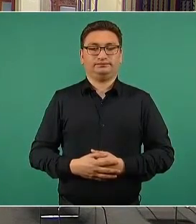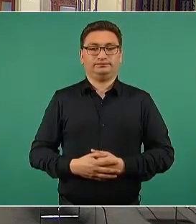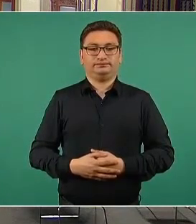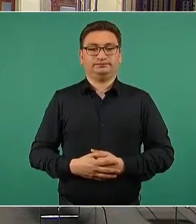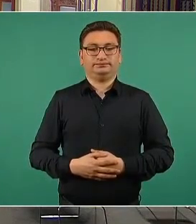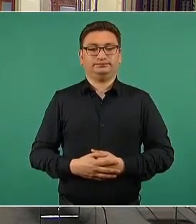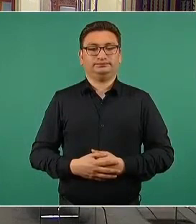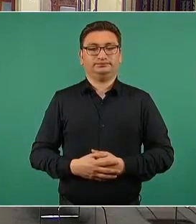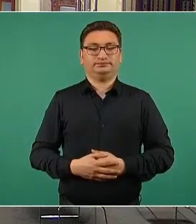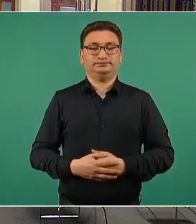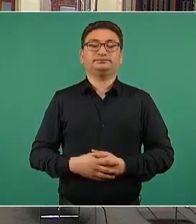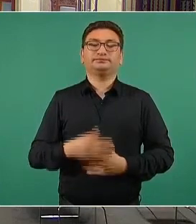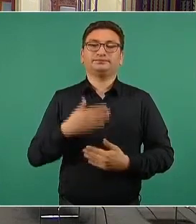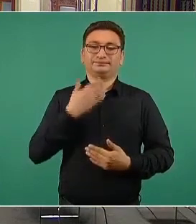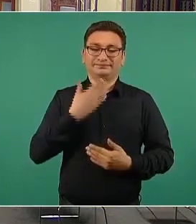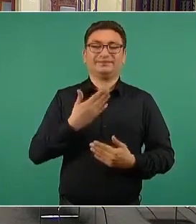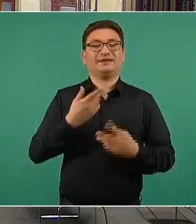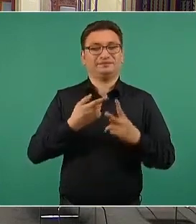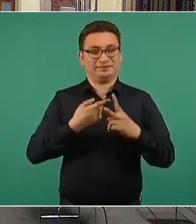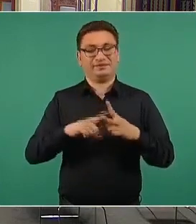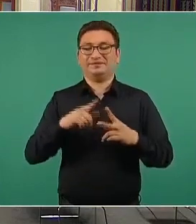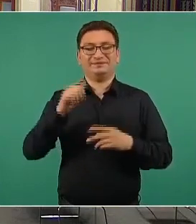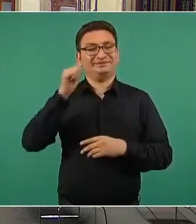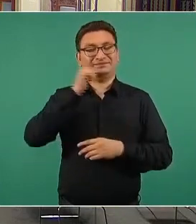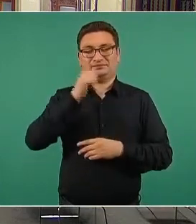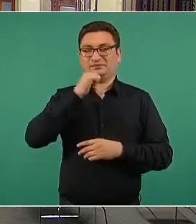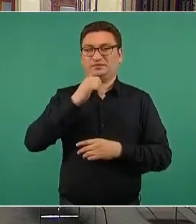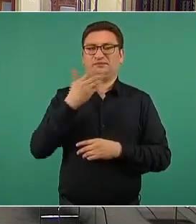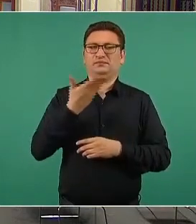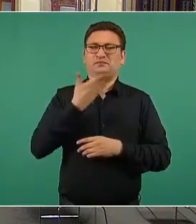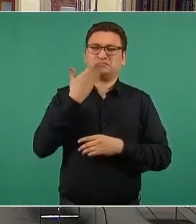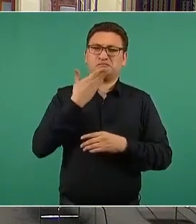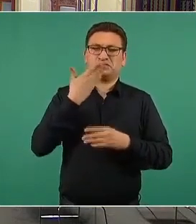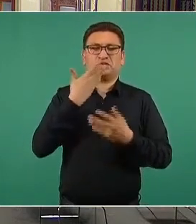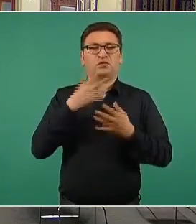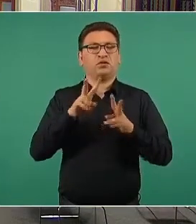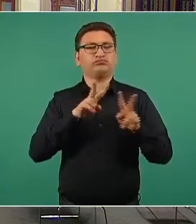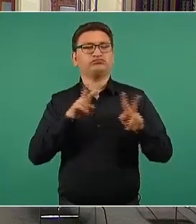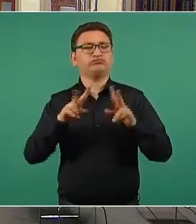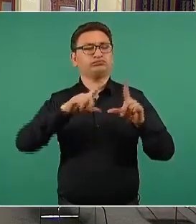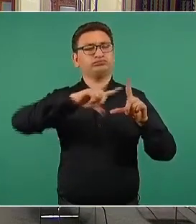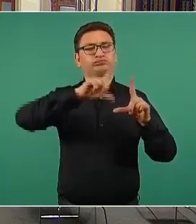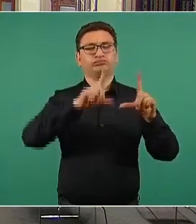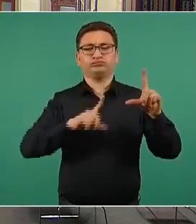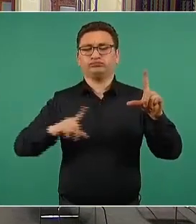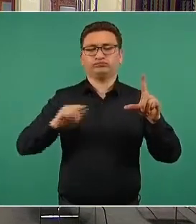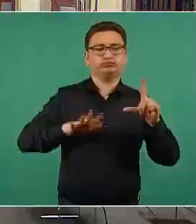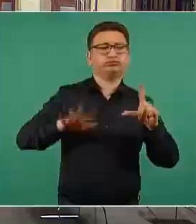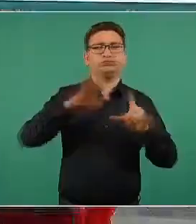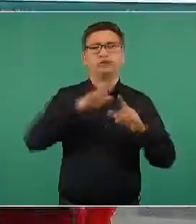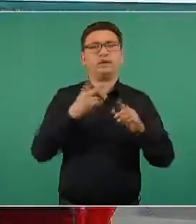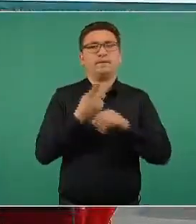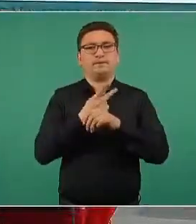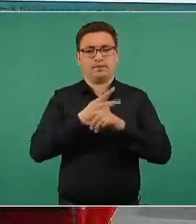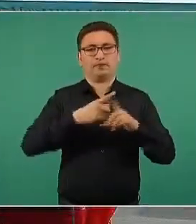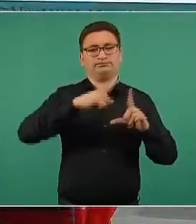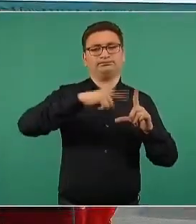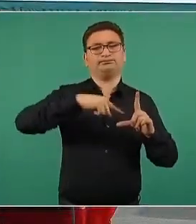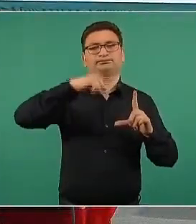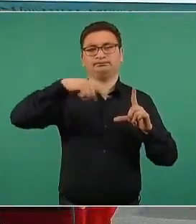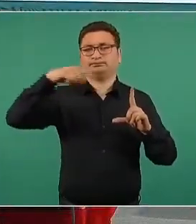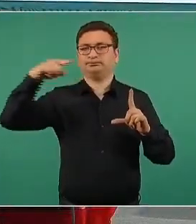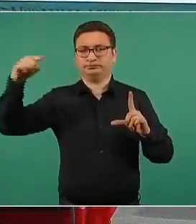Pues bien, iniciamos, como saben, siempre en nuestro panorama nacional presentando esta gráfica